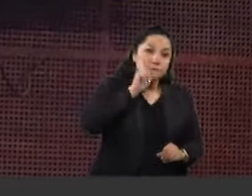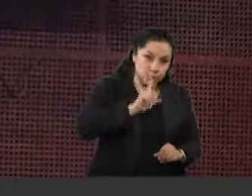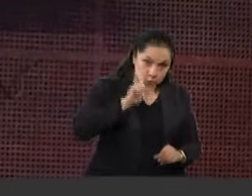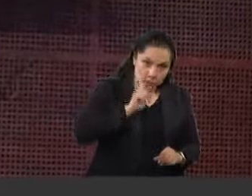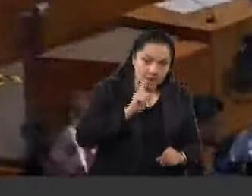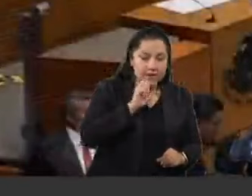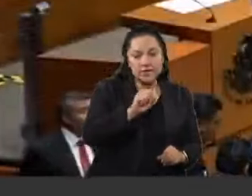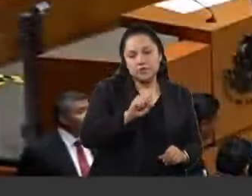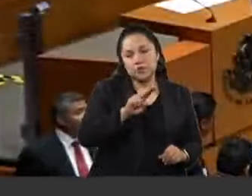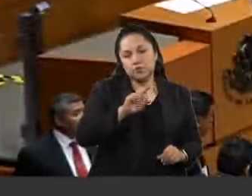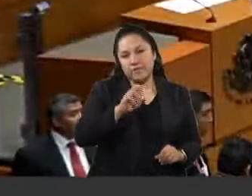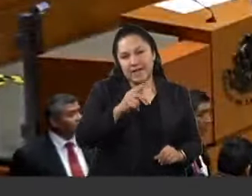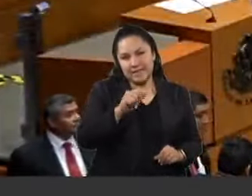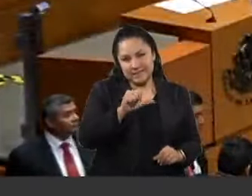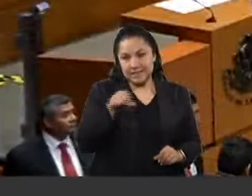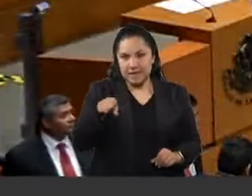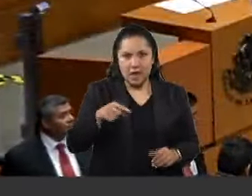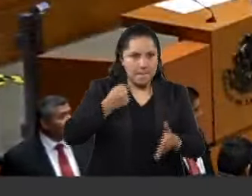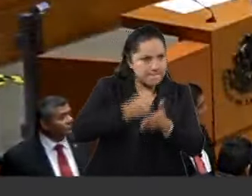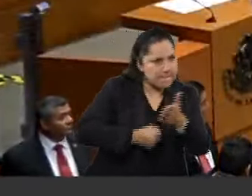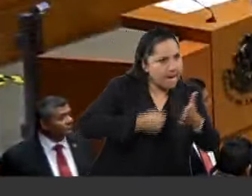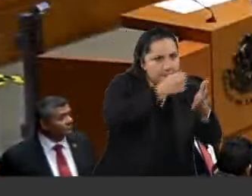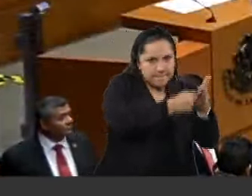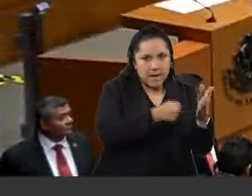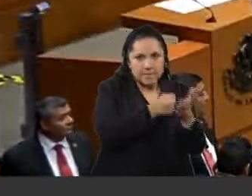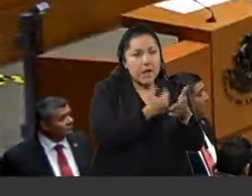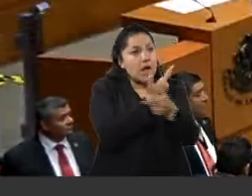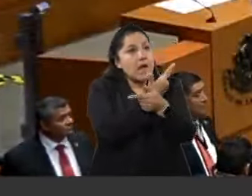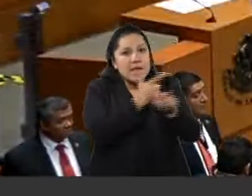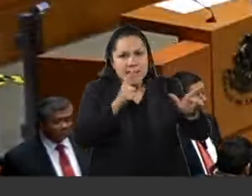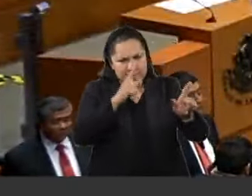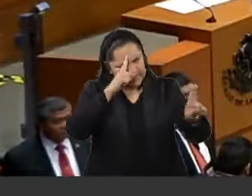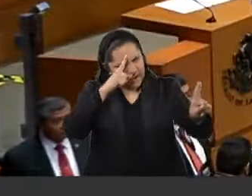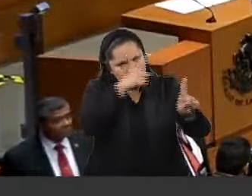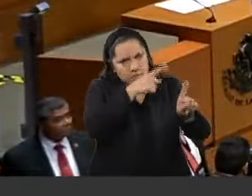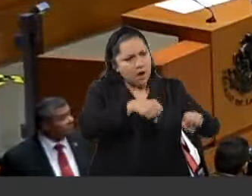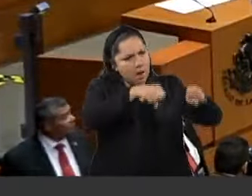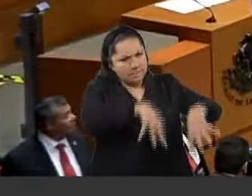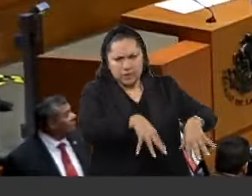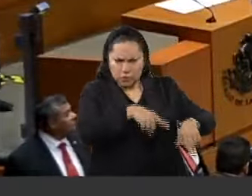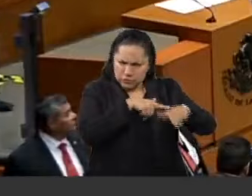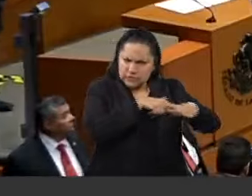la lucha por la libertad. Posteriormente, se procedió a entonar el himno nacional.